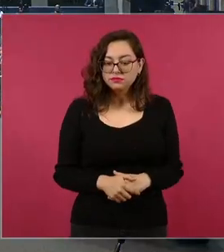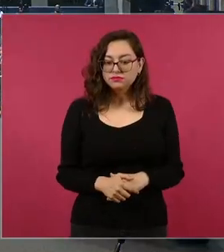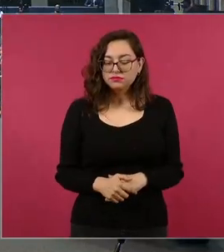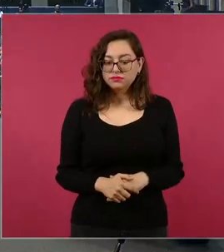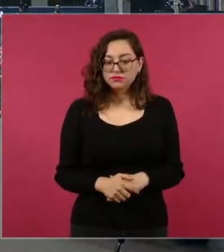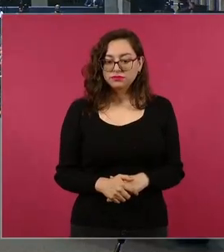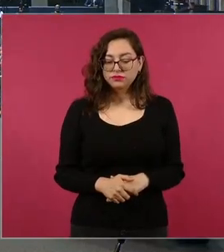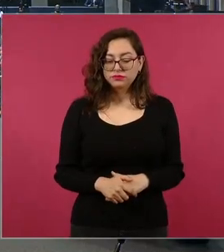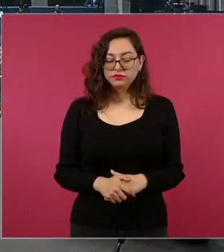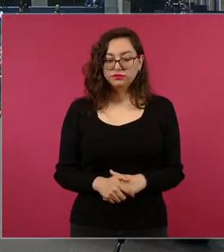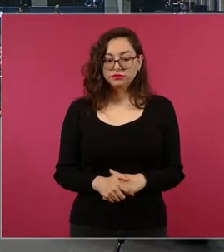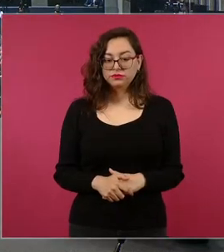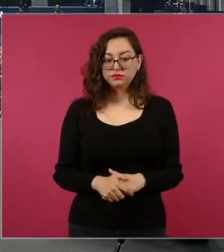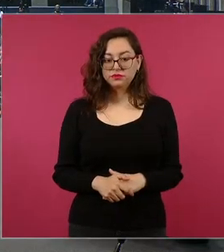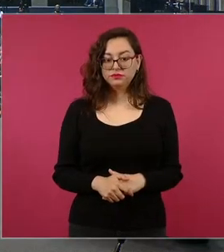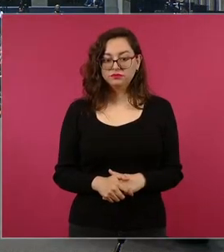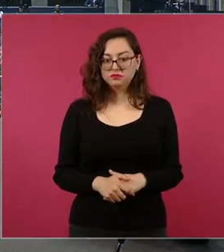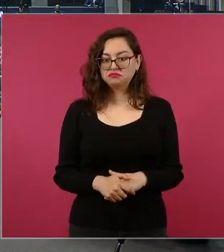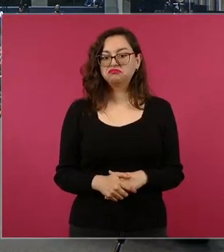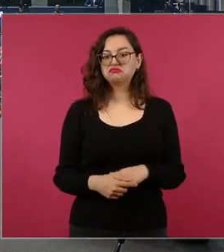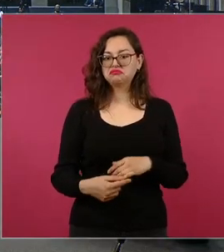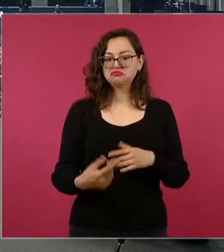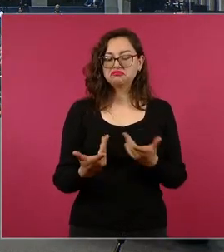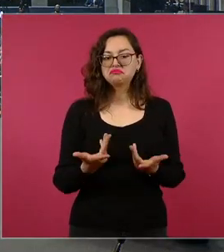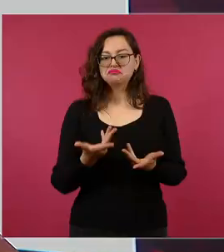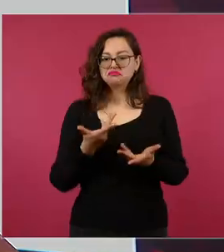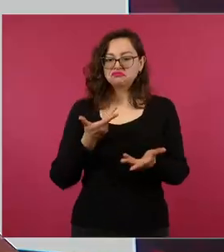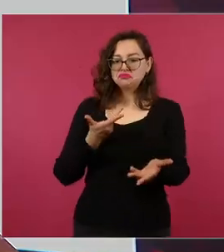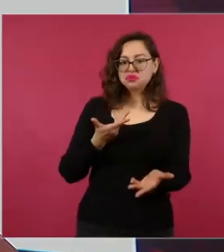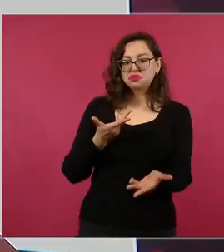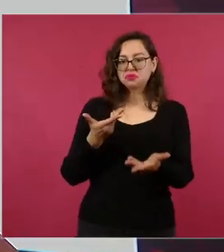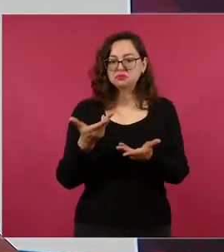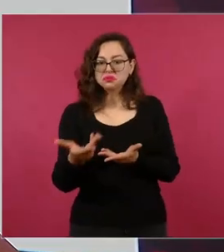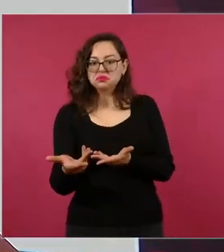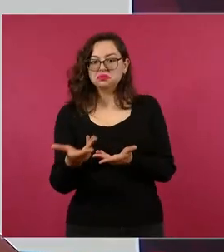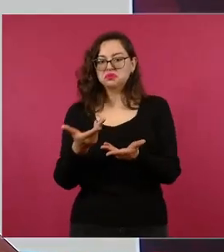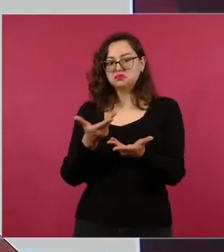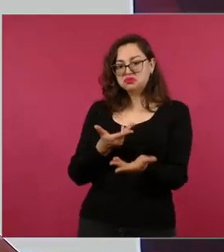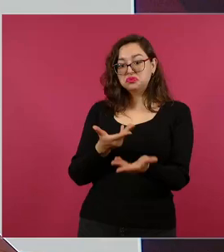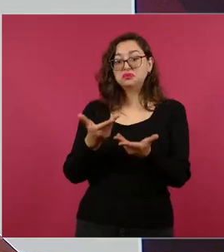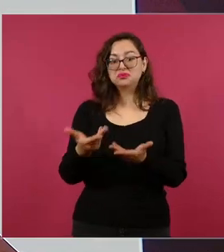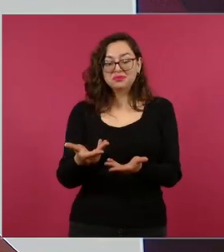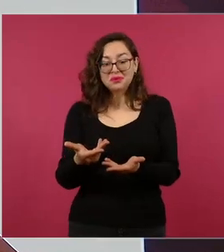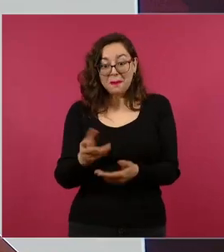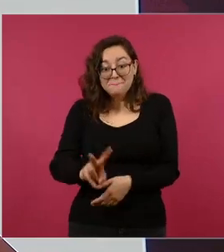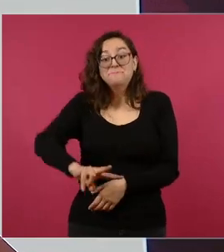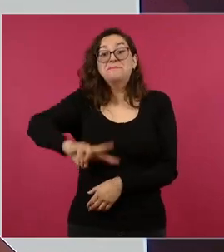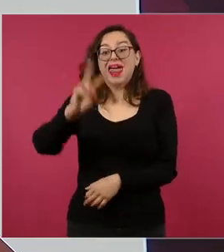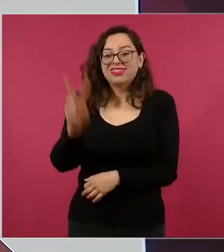Y se están diciendo cosas. Parlamento.